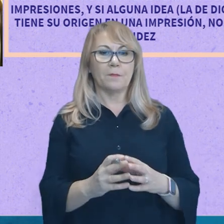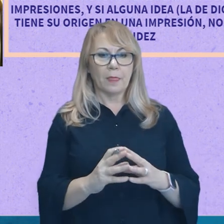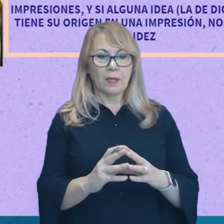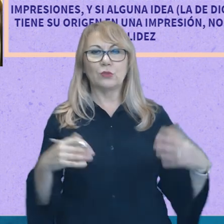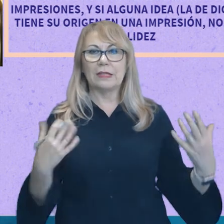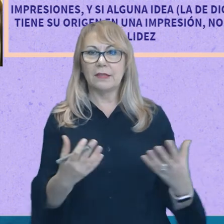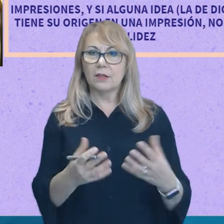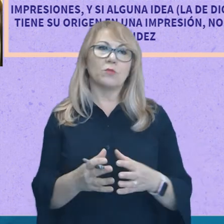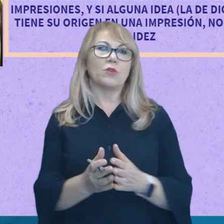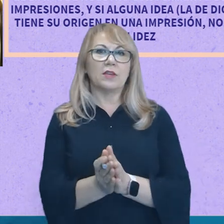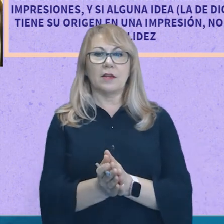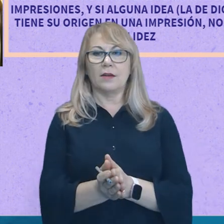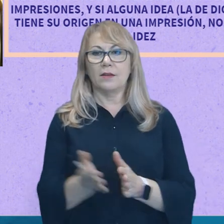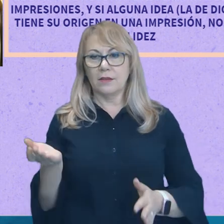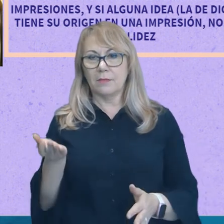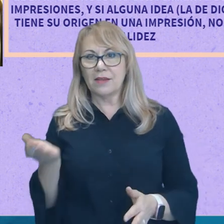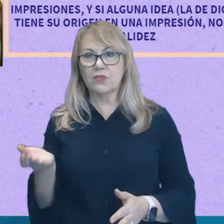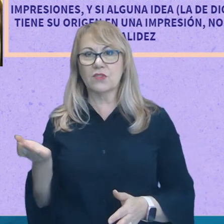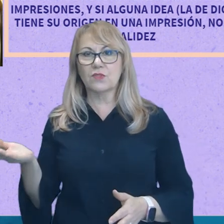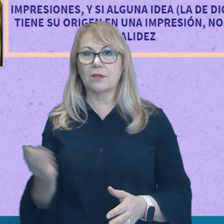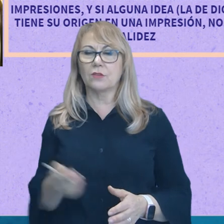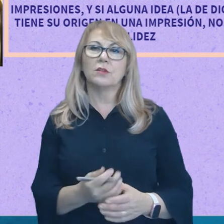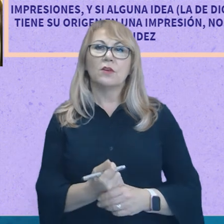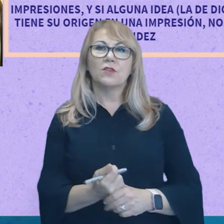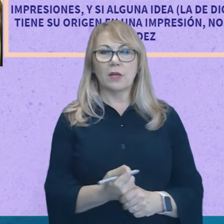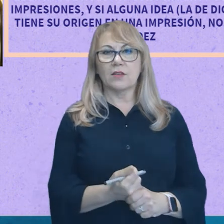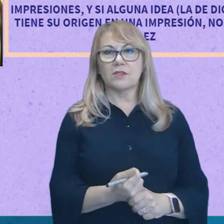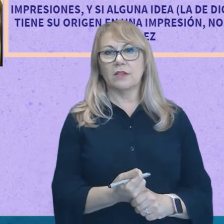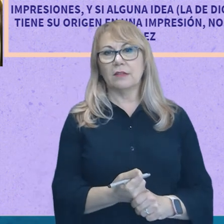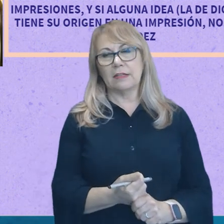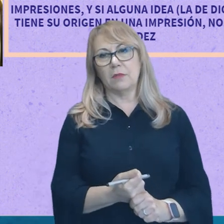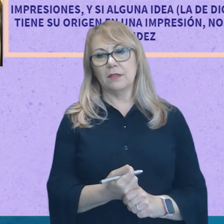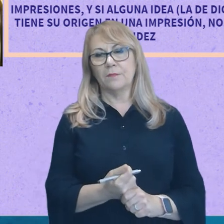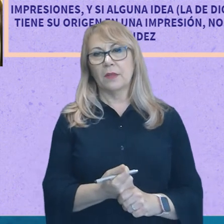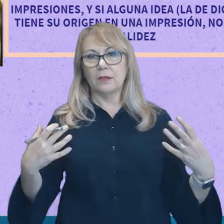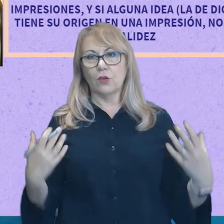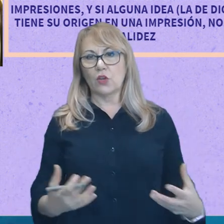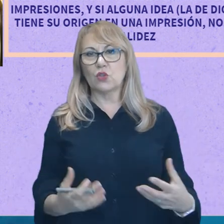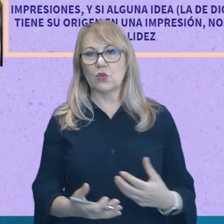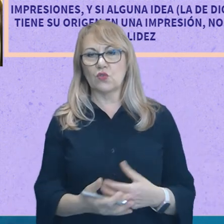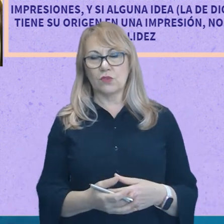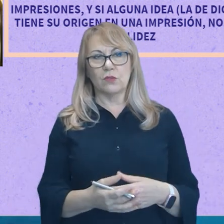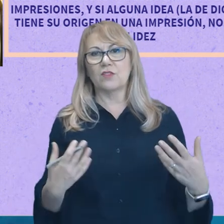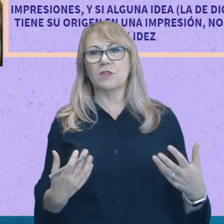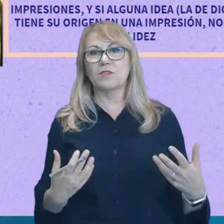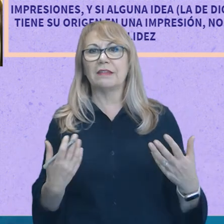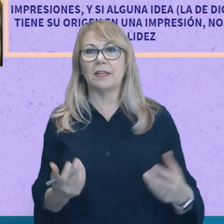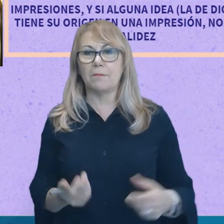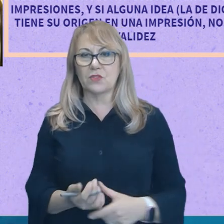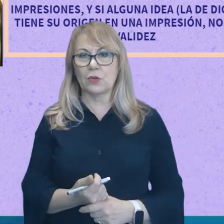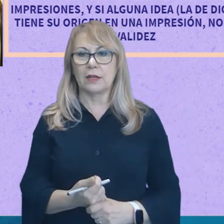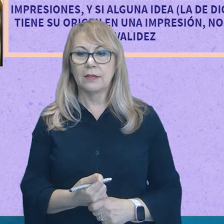como esa totalidad, como esa base, ese sustrato sobre el que se asienta realmente lo que nosotros somos, ¿no? La